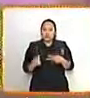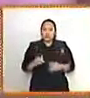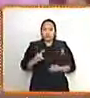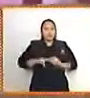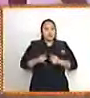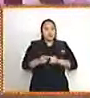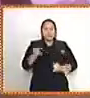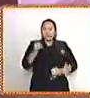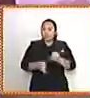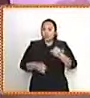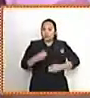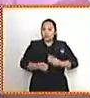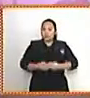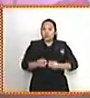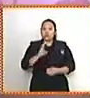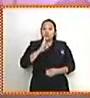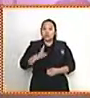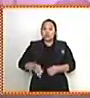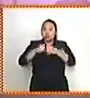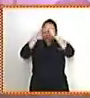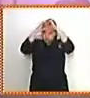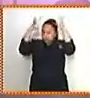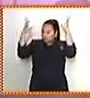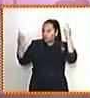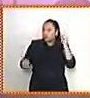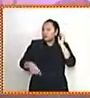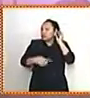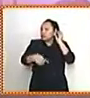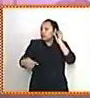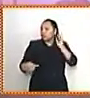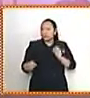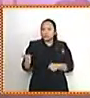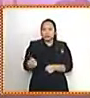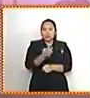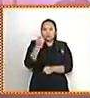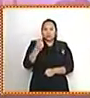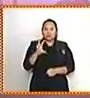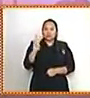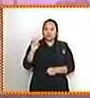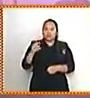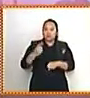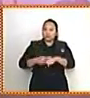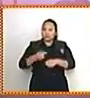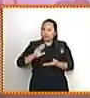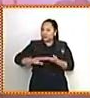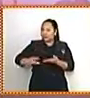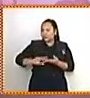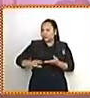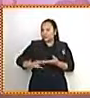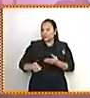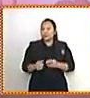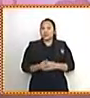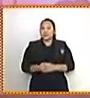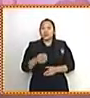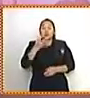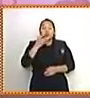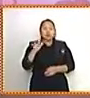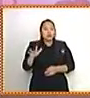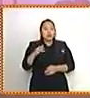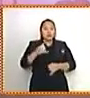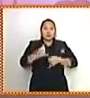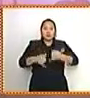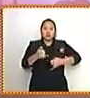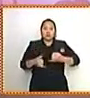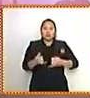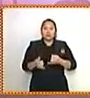este emocionante sorteo haciendo de sus sueños una realidad con la diaria y ganar hasta 60 veces su inversión. Que irá su suerte,